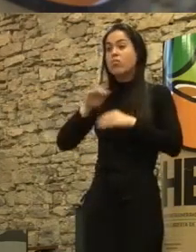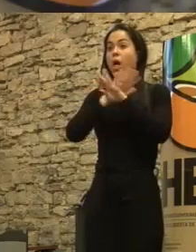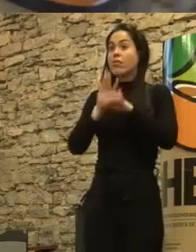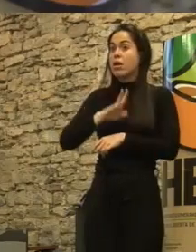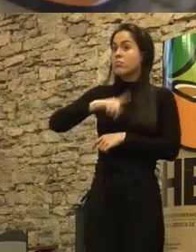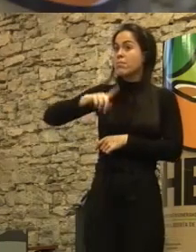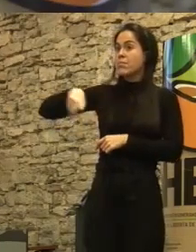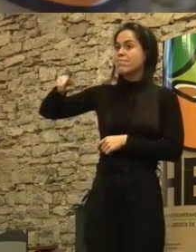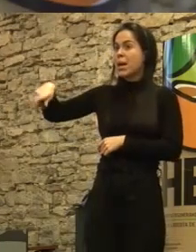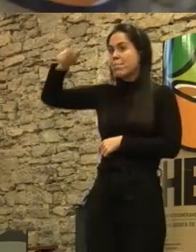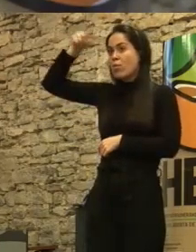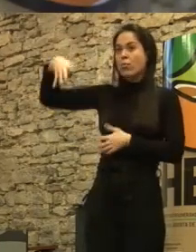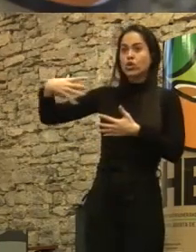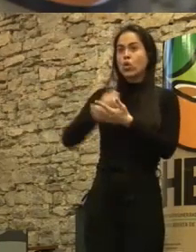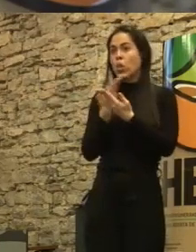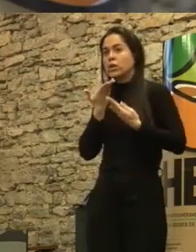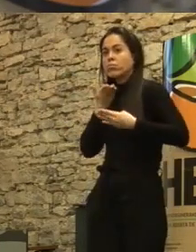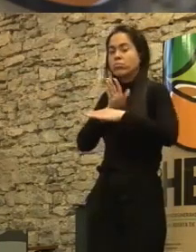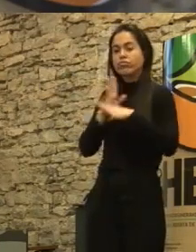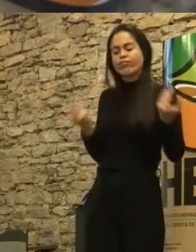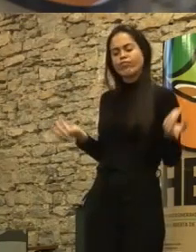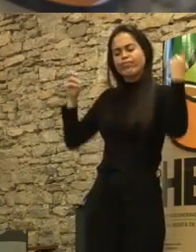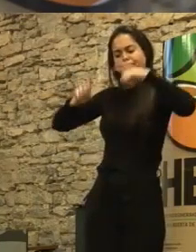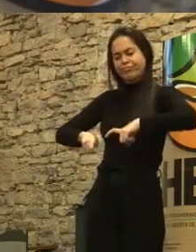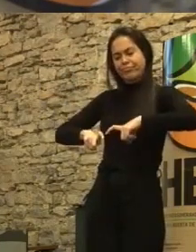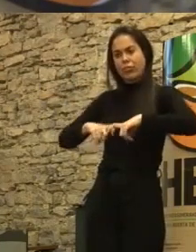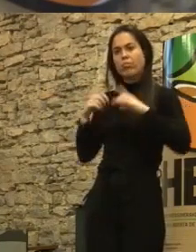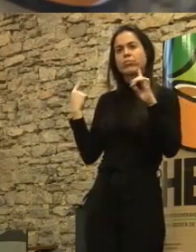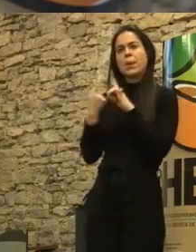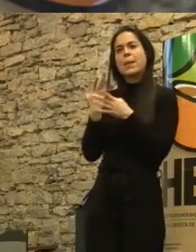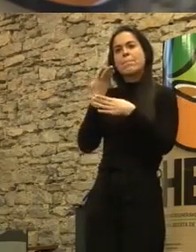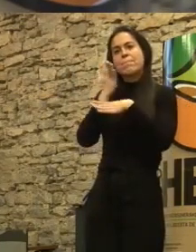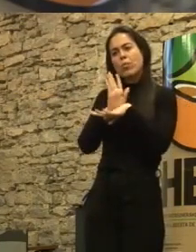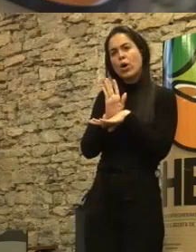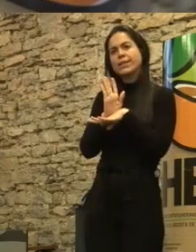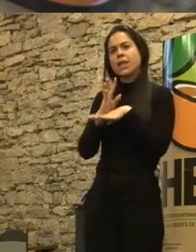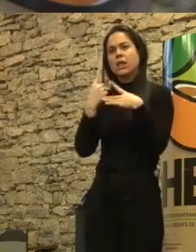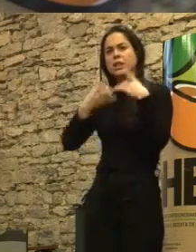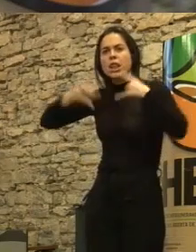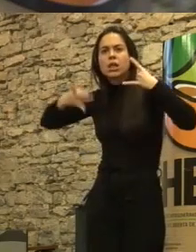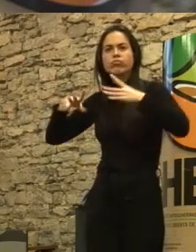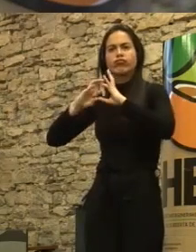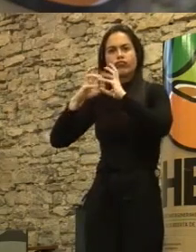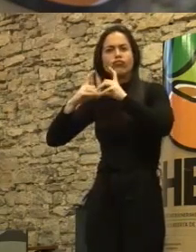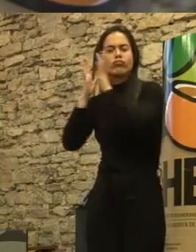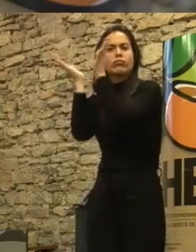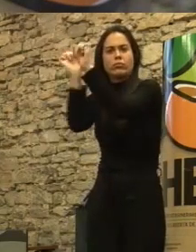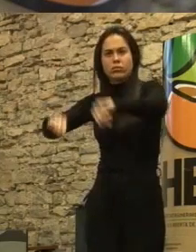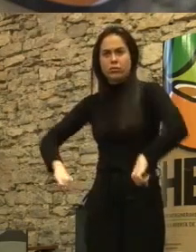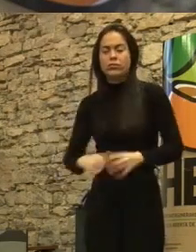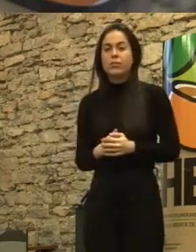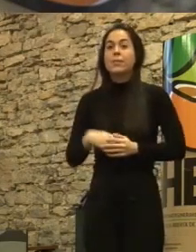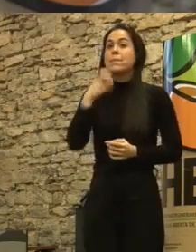tipo de reuniones y llevan sus preocupaciones y llevan sus propuestas. Además de esto,